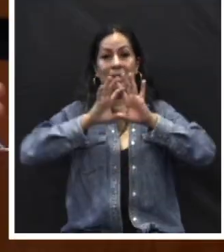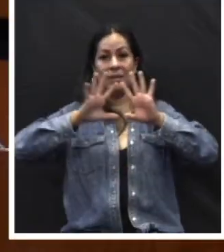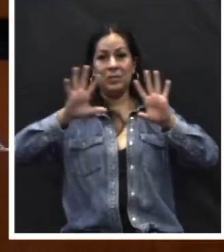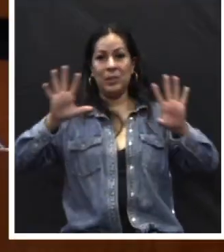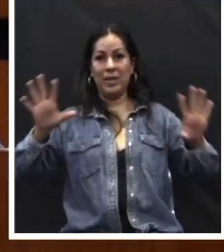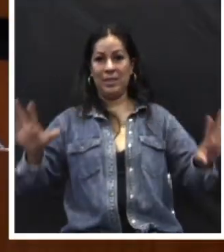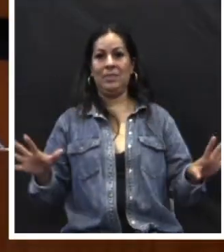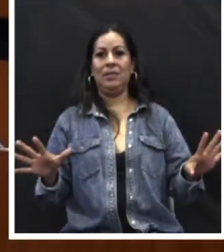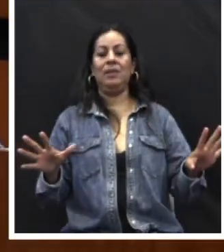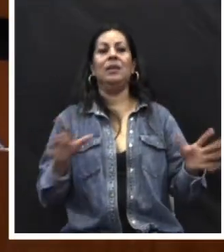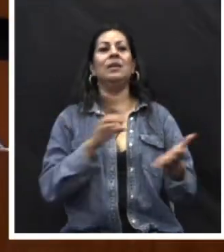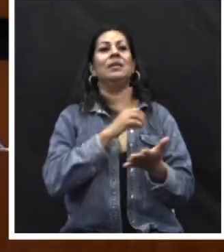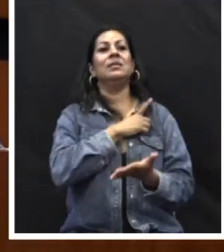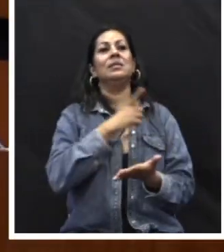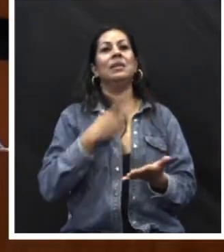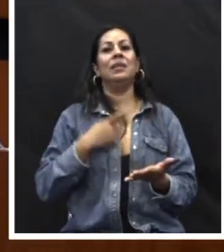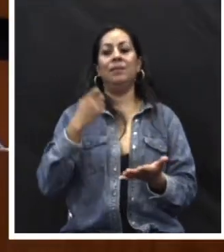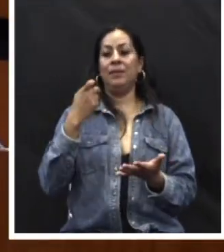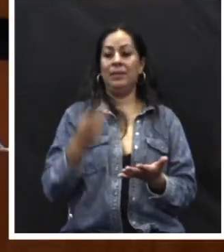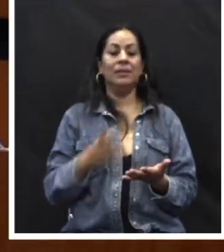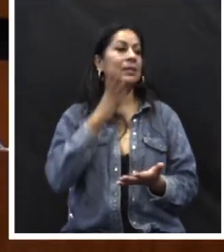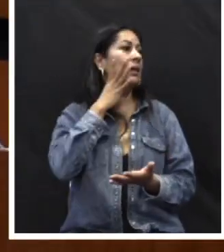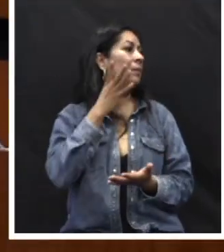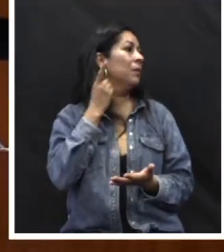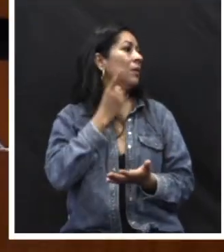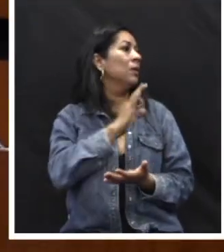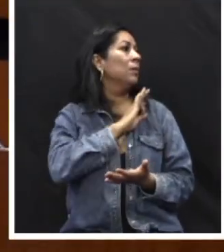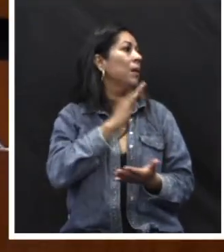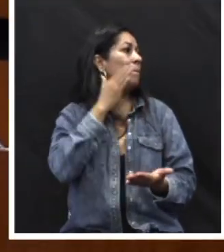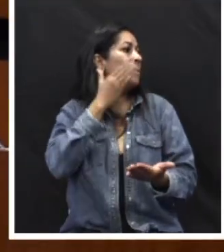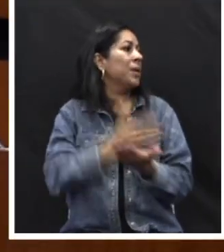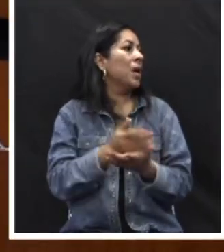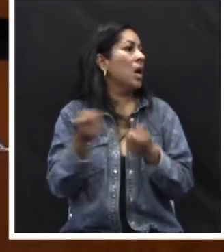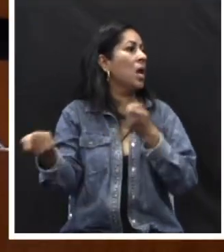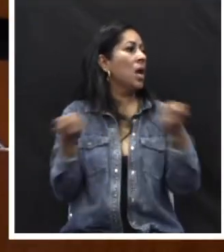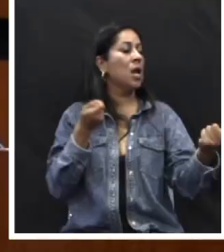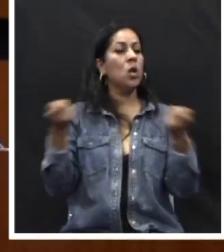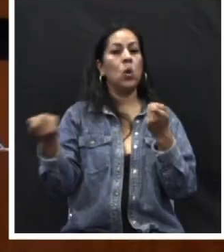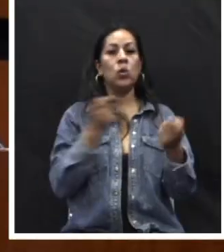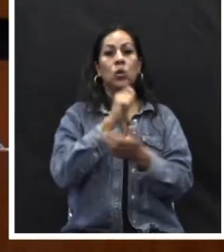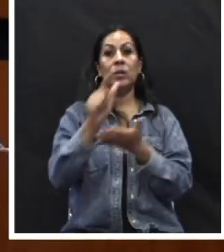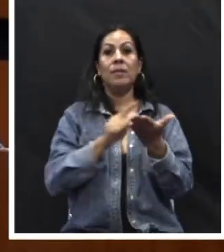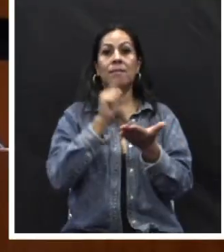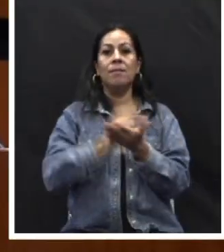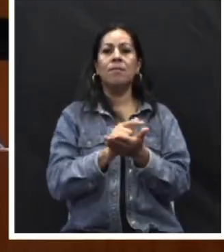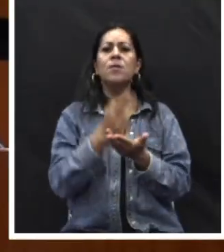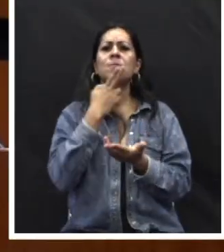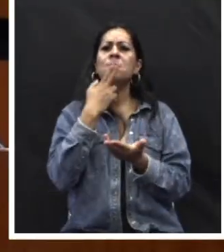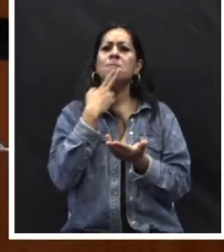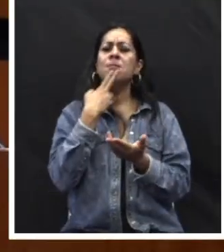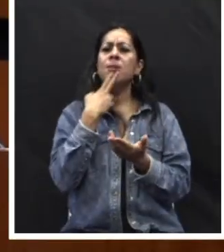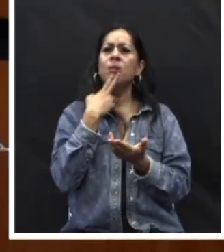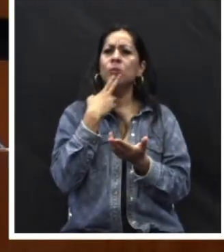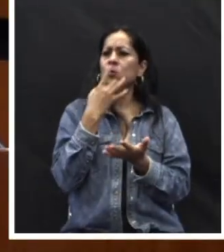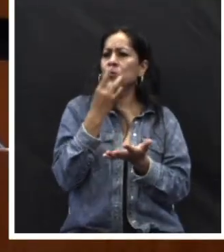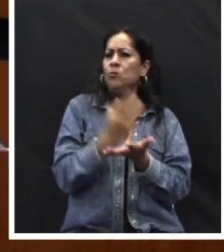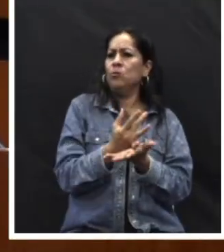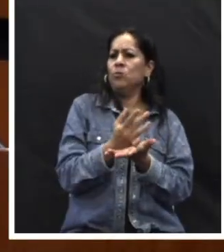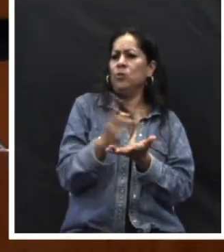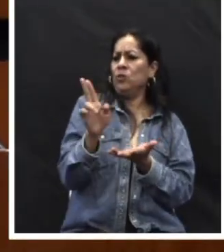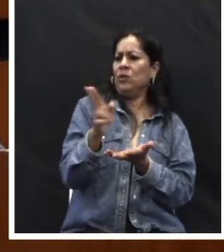transparente. Es el deber de este Congreso de poner un alto a la manipulación de la ley y al uso patrimonial del